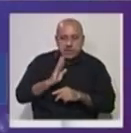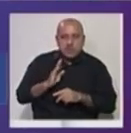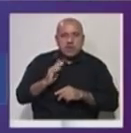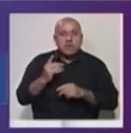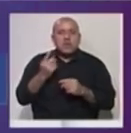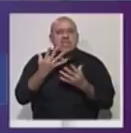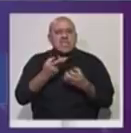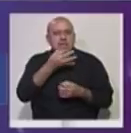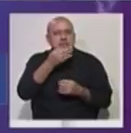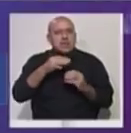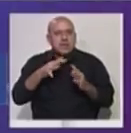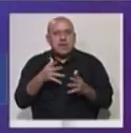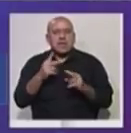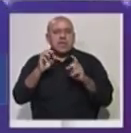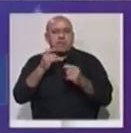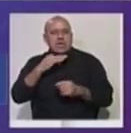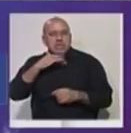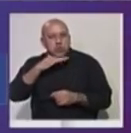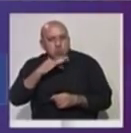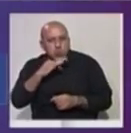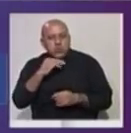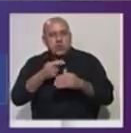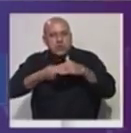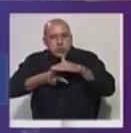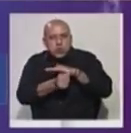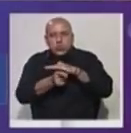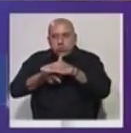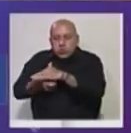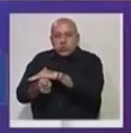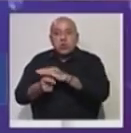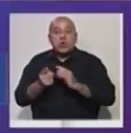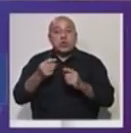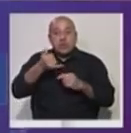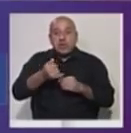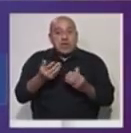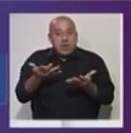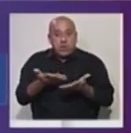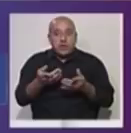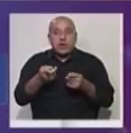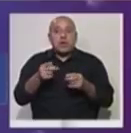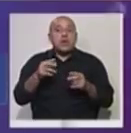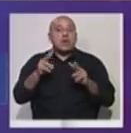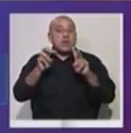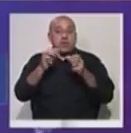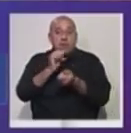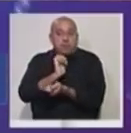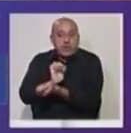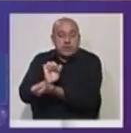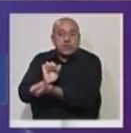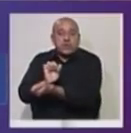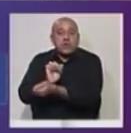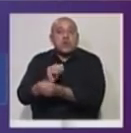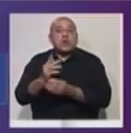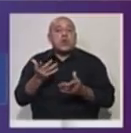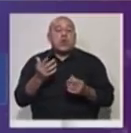signado también por fenómenos de corrupción a derecha o a izquierda, tiene en este episodio que ha culminado con la prisión de Lula, sin duda